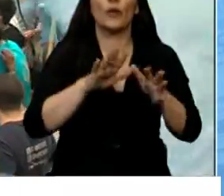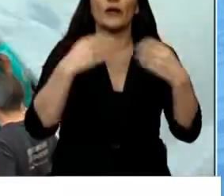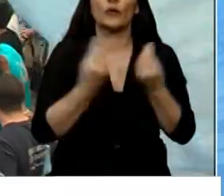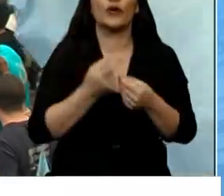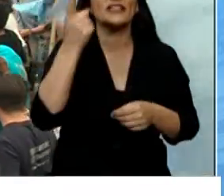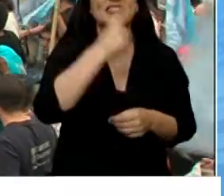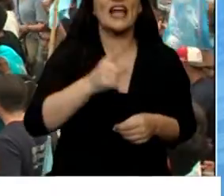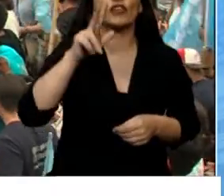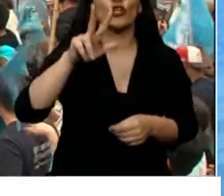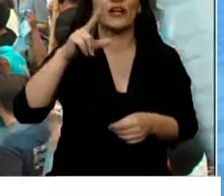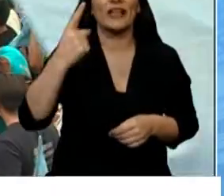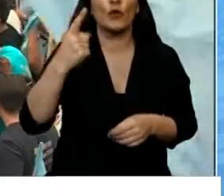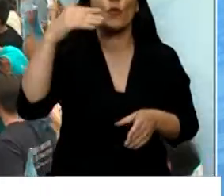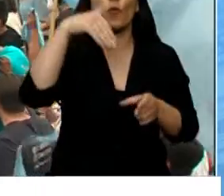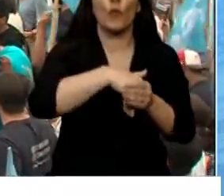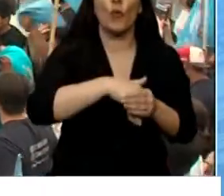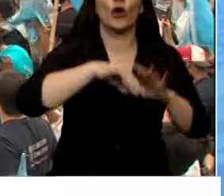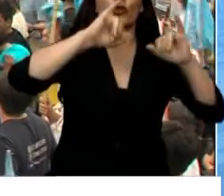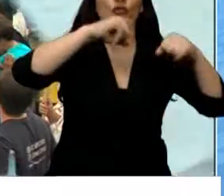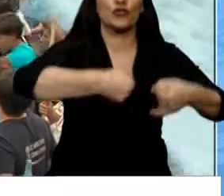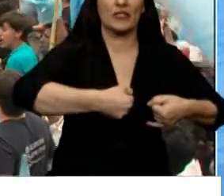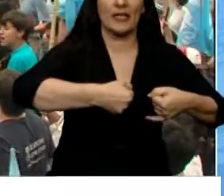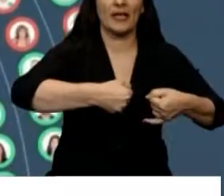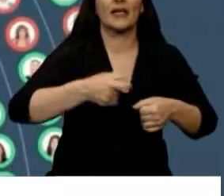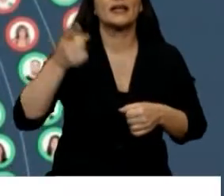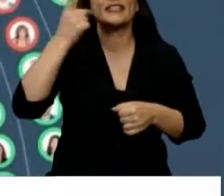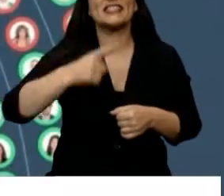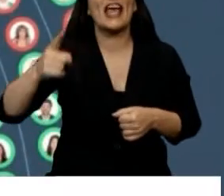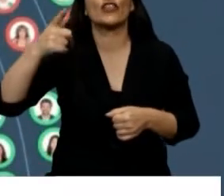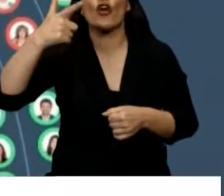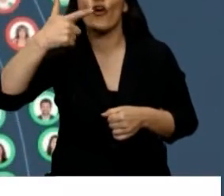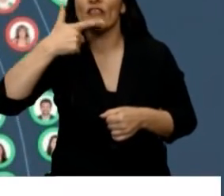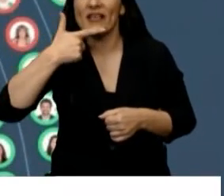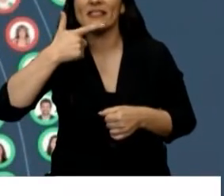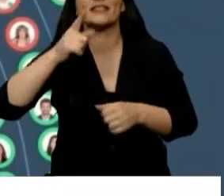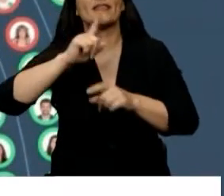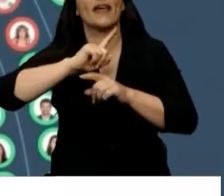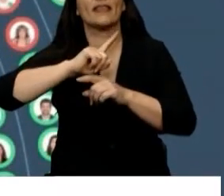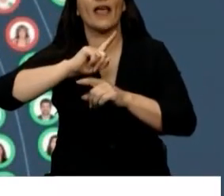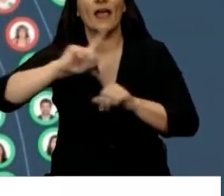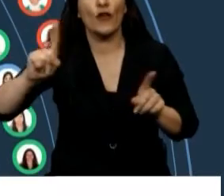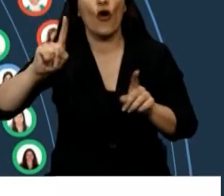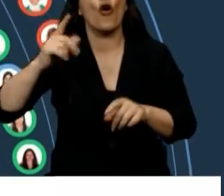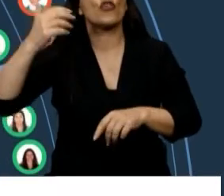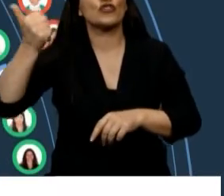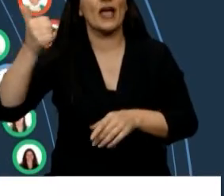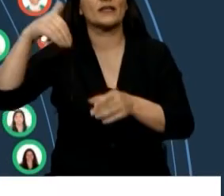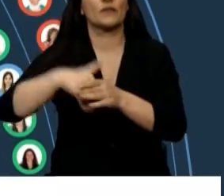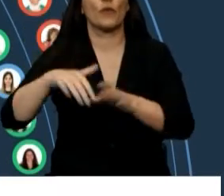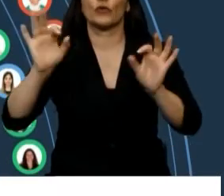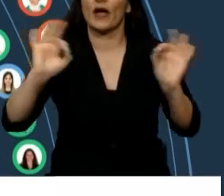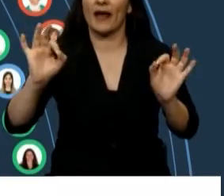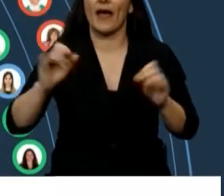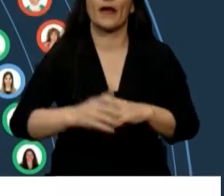resultado. 131 votos afirmativos, 117 negativos, 6